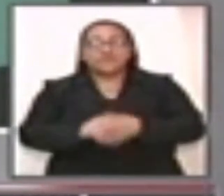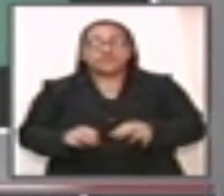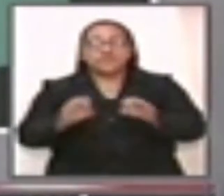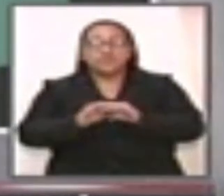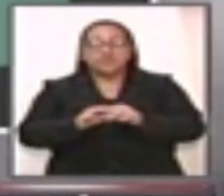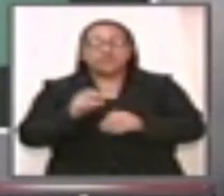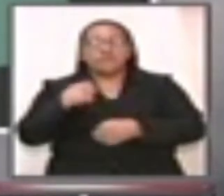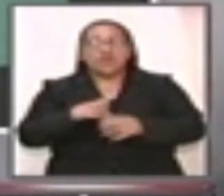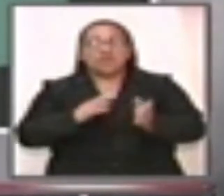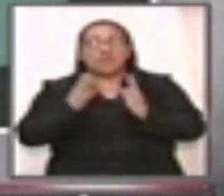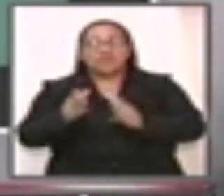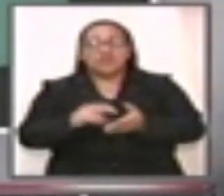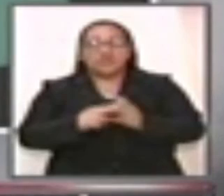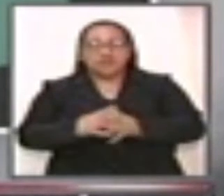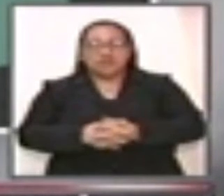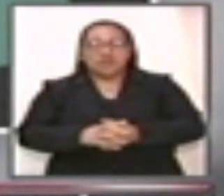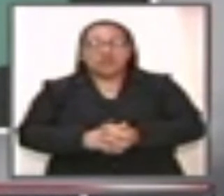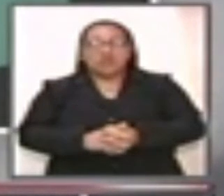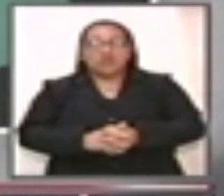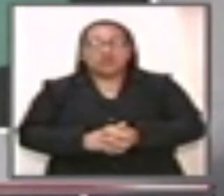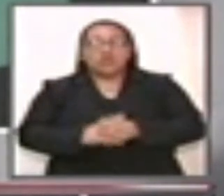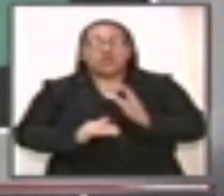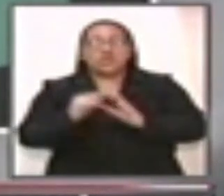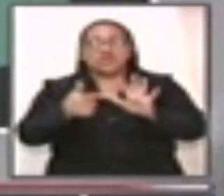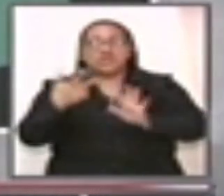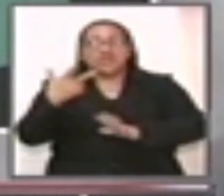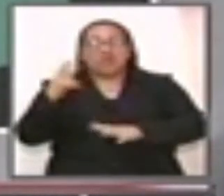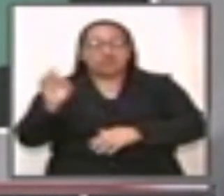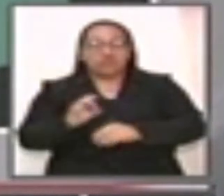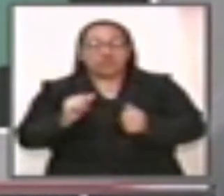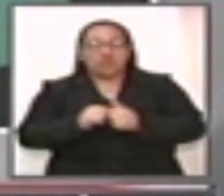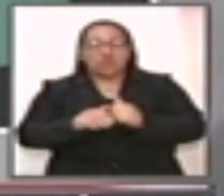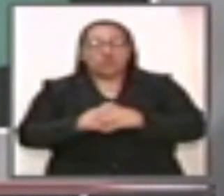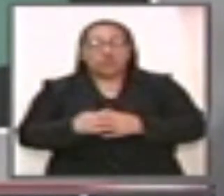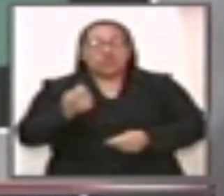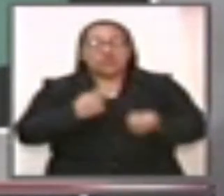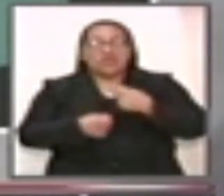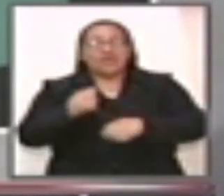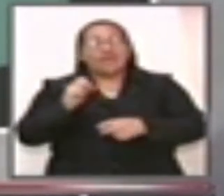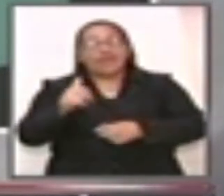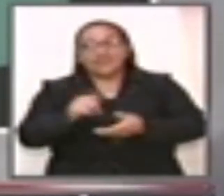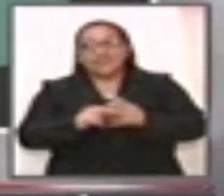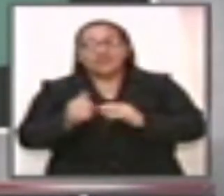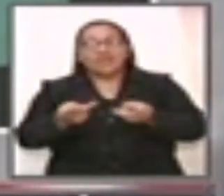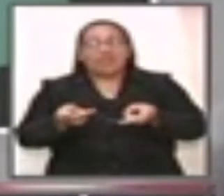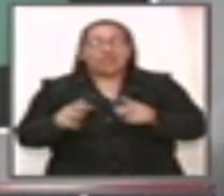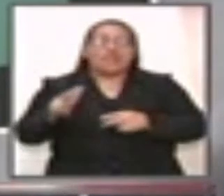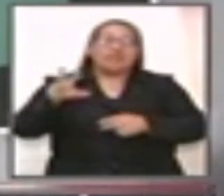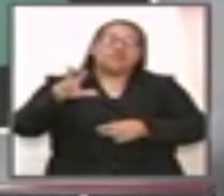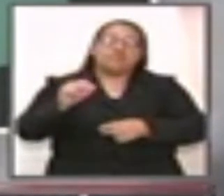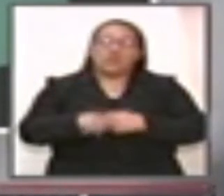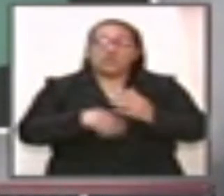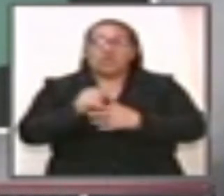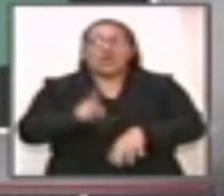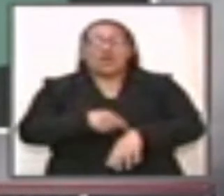importante. Hemos pasado con un crecimiento de 73% con transacciones que casi se han triplicado a lo